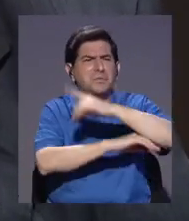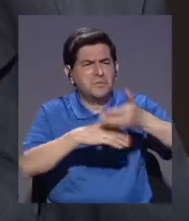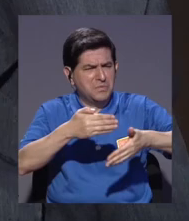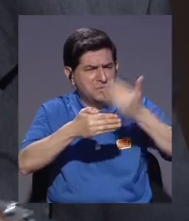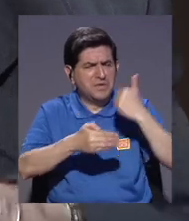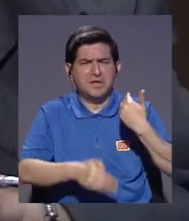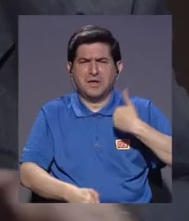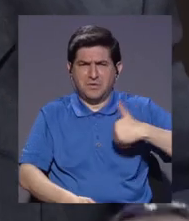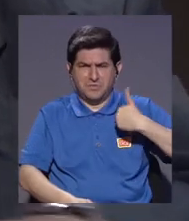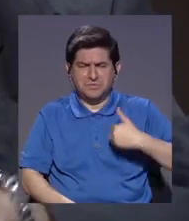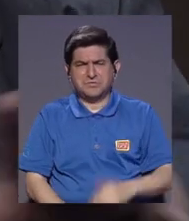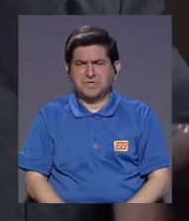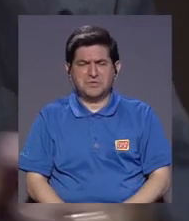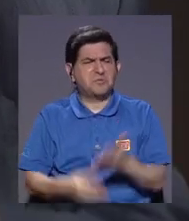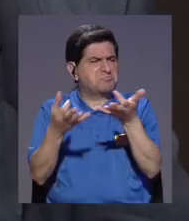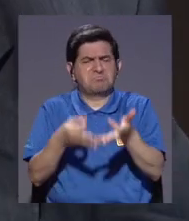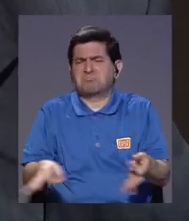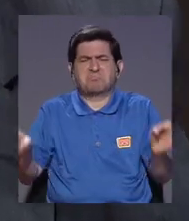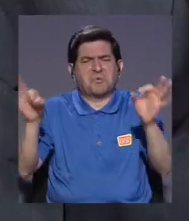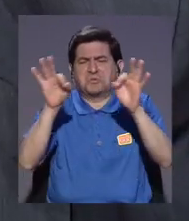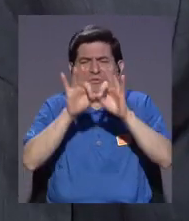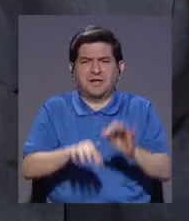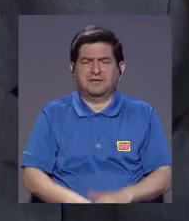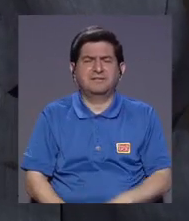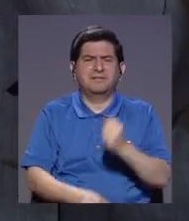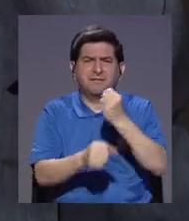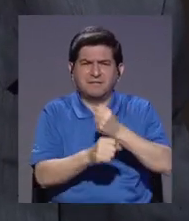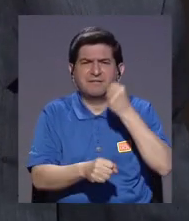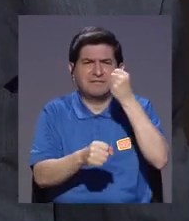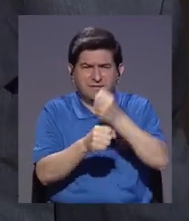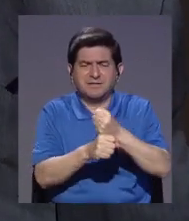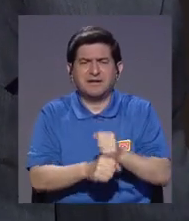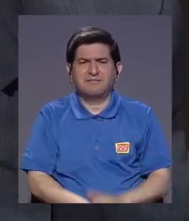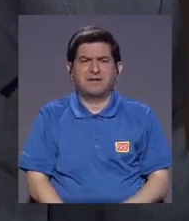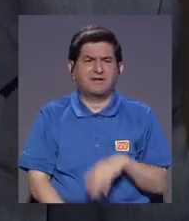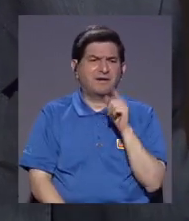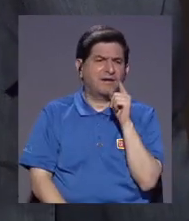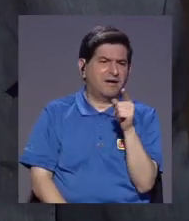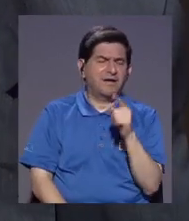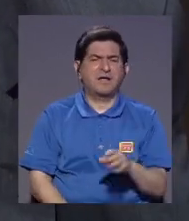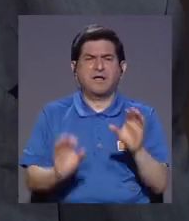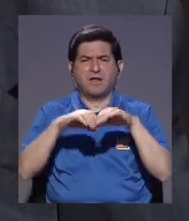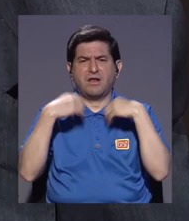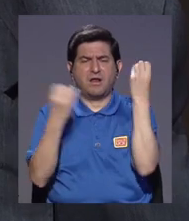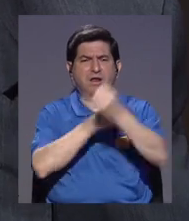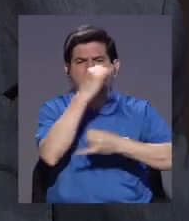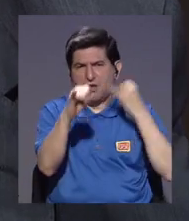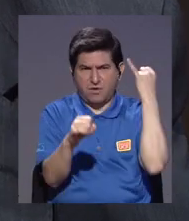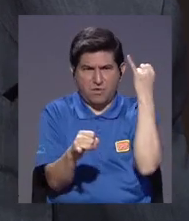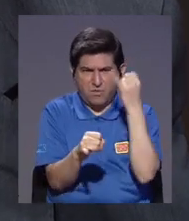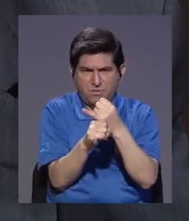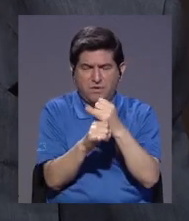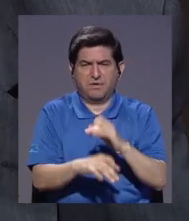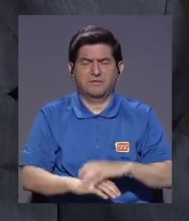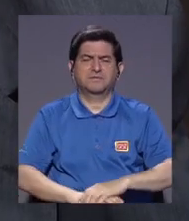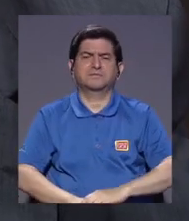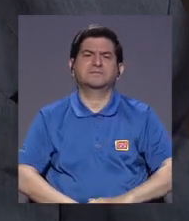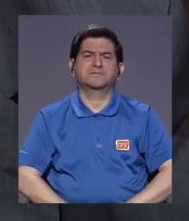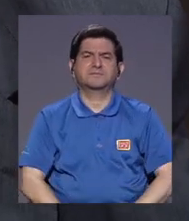estos un señor poca cosa que trabaja en un organismo internacional